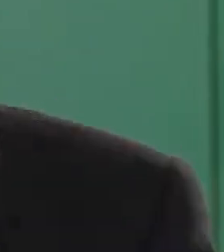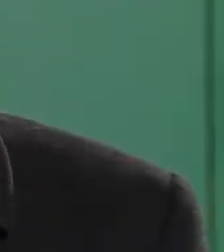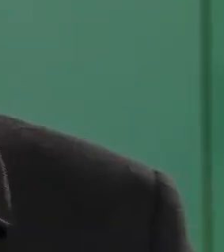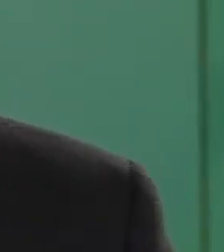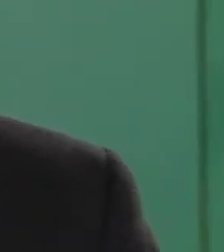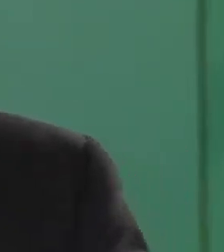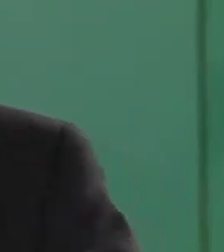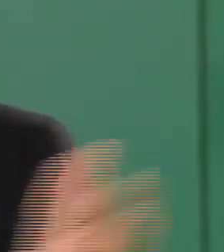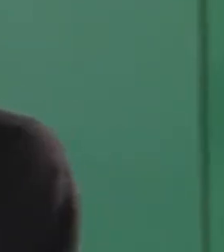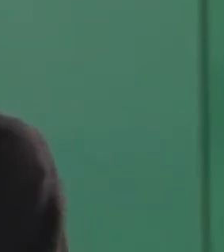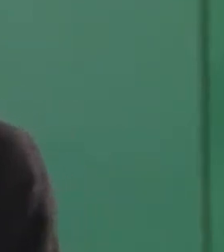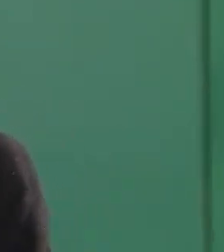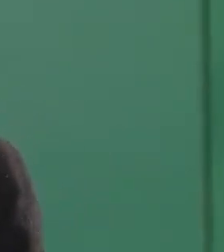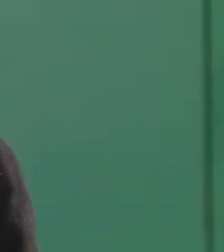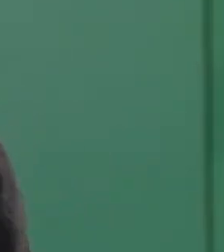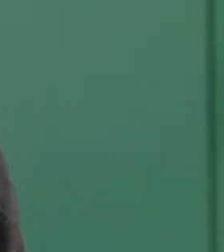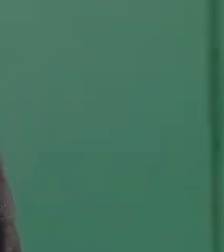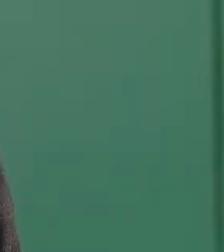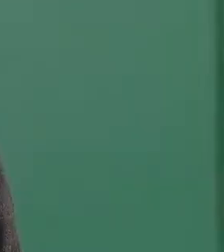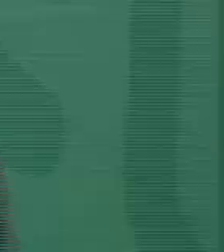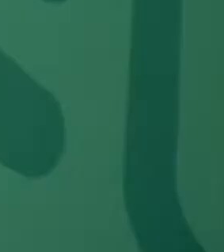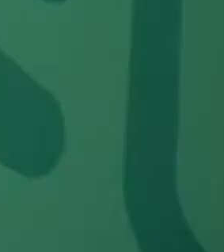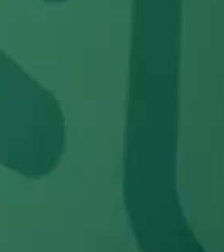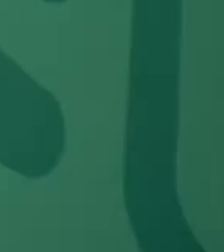Estamos usando los mismos vehículos.